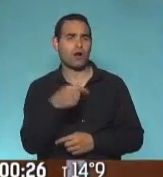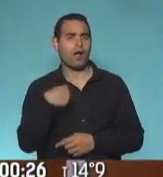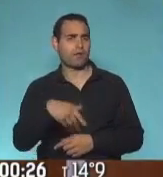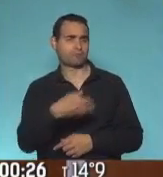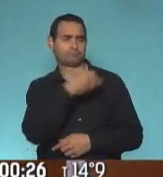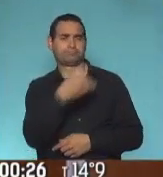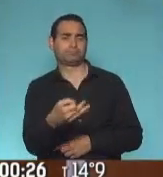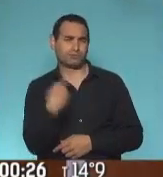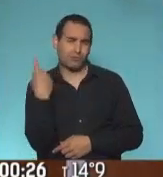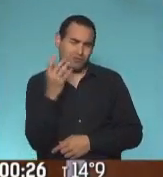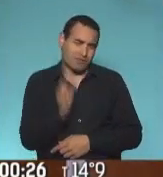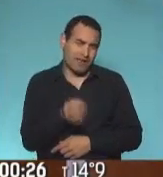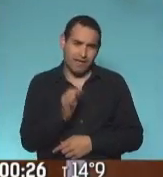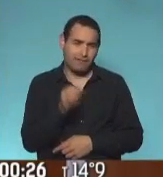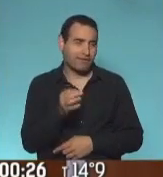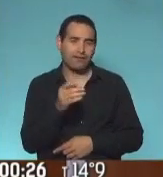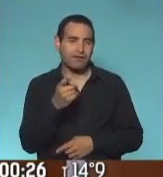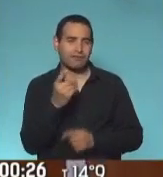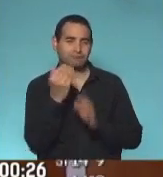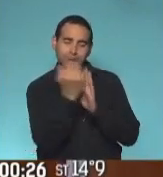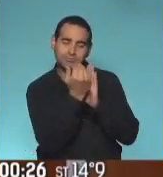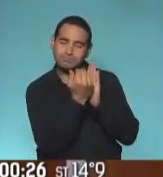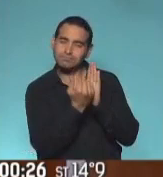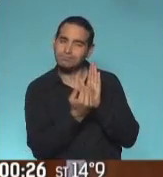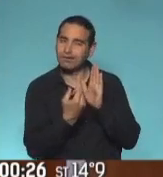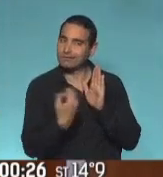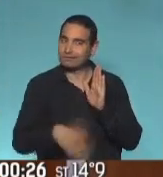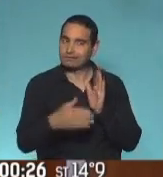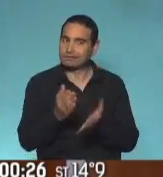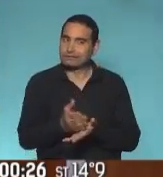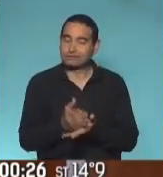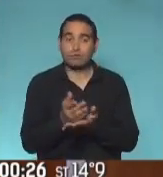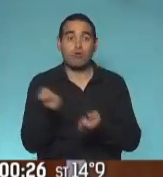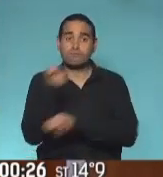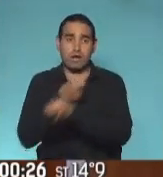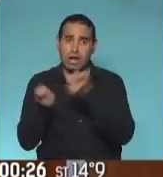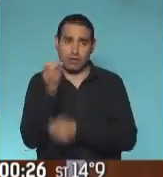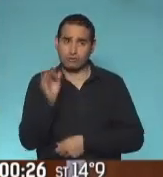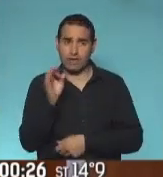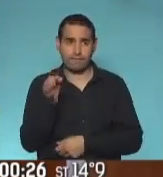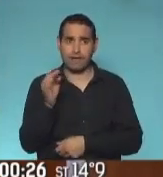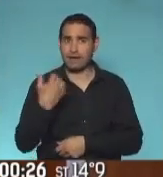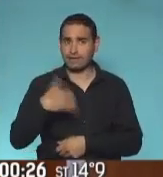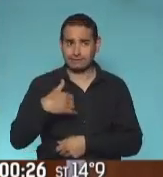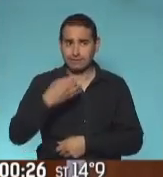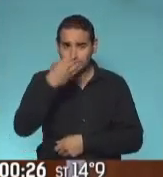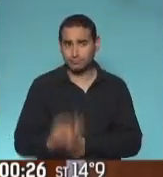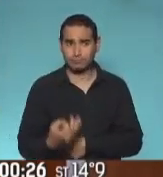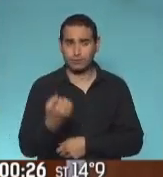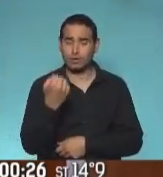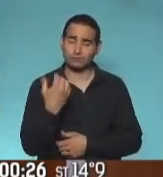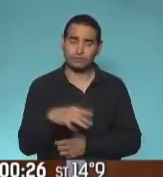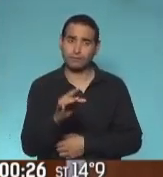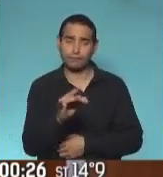sino que todos sabíamos que el cronograma era muy exigente para Argentina, los mercados también lo sabían. Y bueno, lo que los